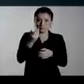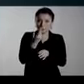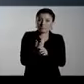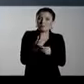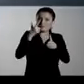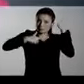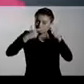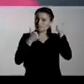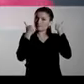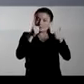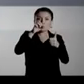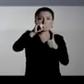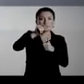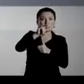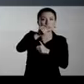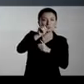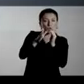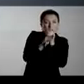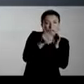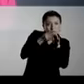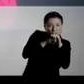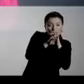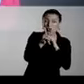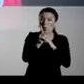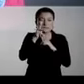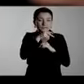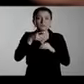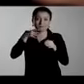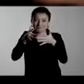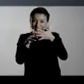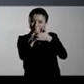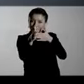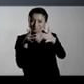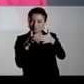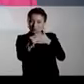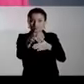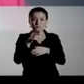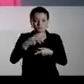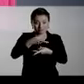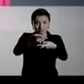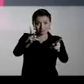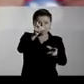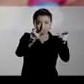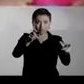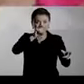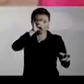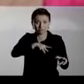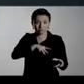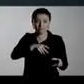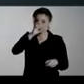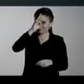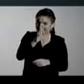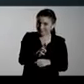donde practicamos la buena política, sin pitutos, con transparencia, respetando los derechos de todos los chilenos y